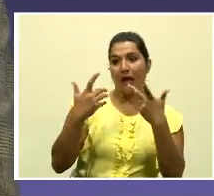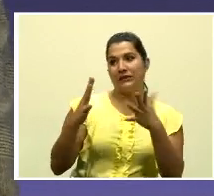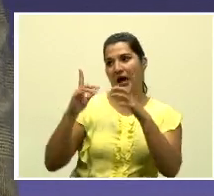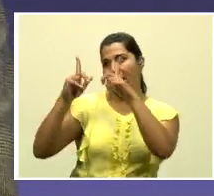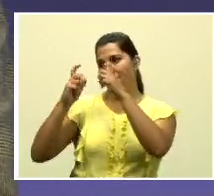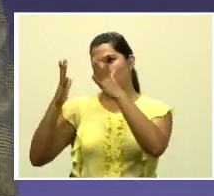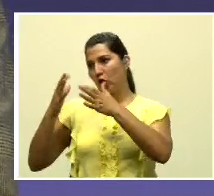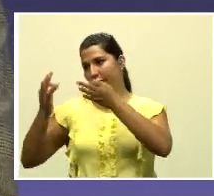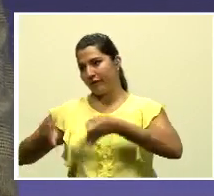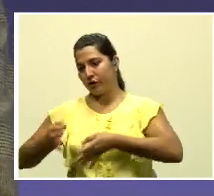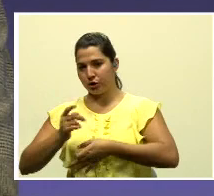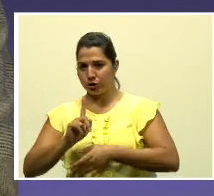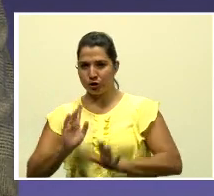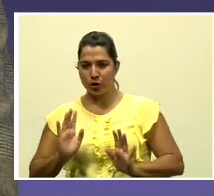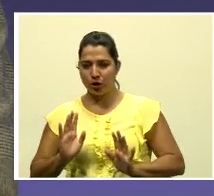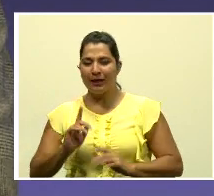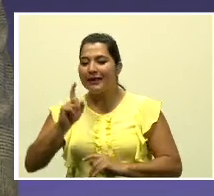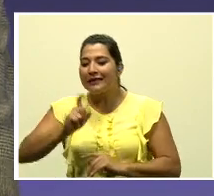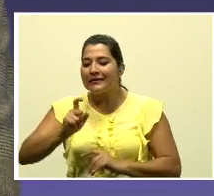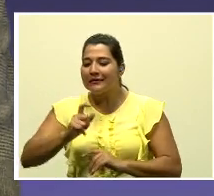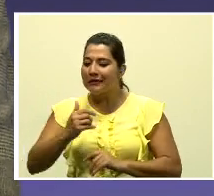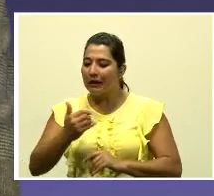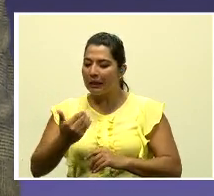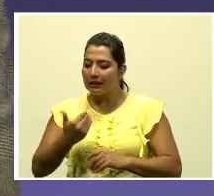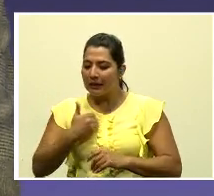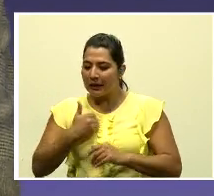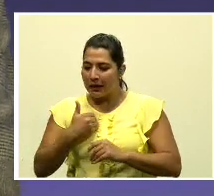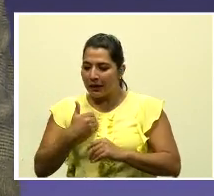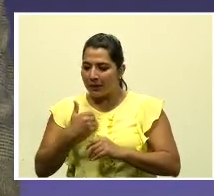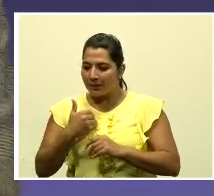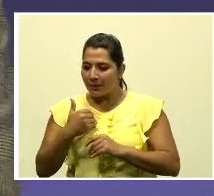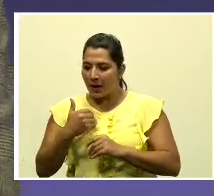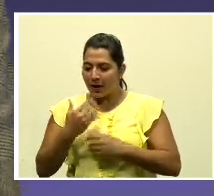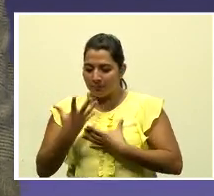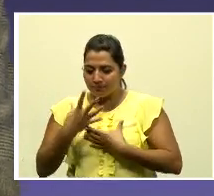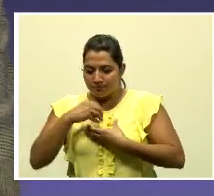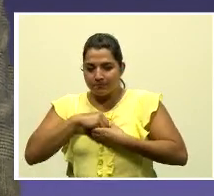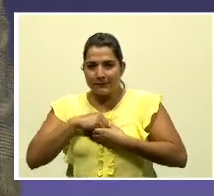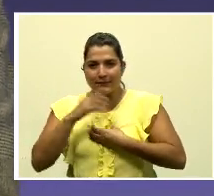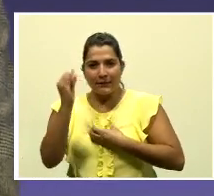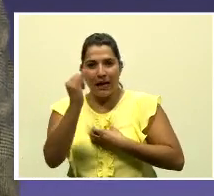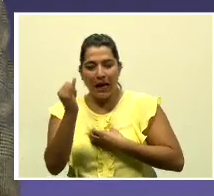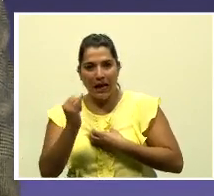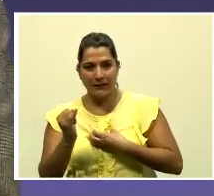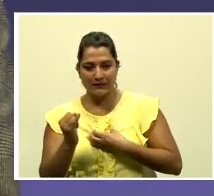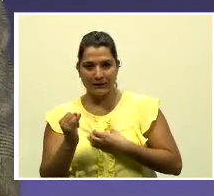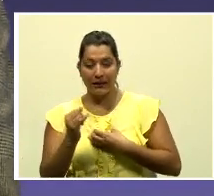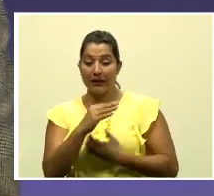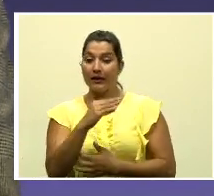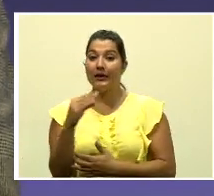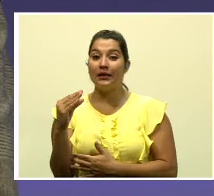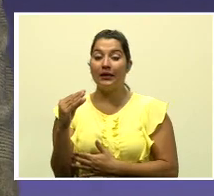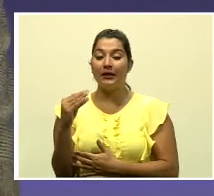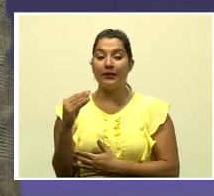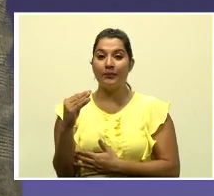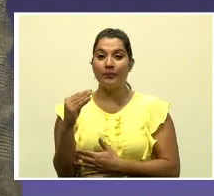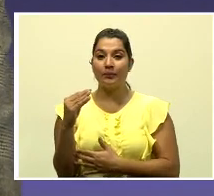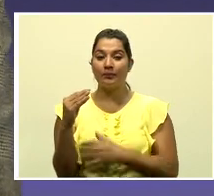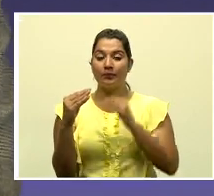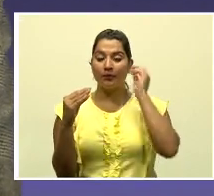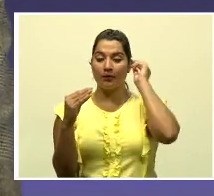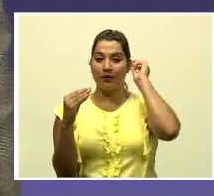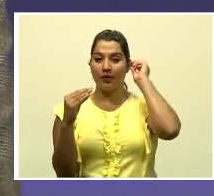tener esa aproximación artística al evento fotográfico. Y ahí creo